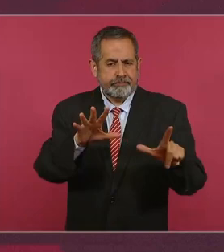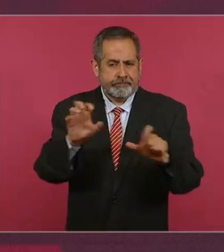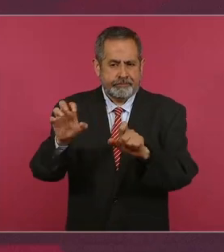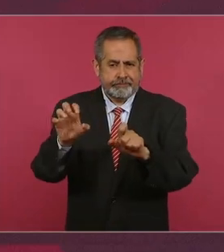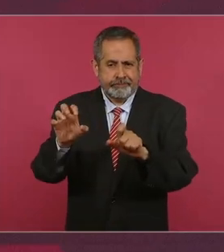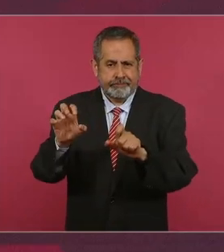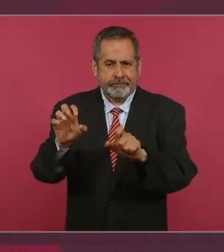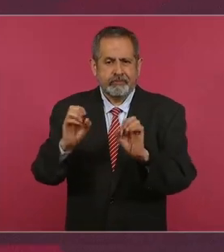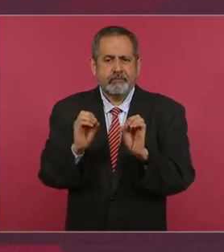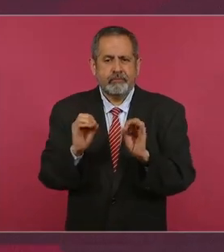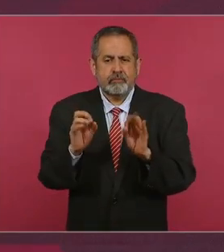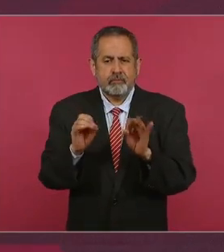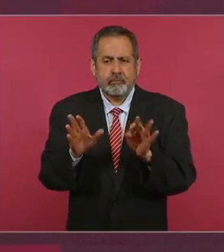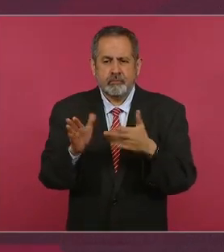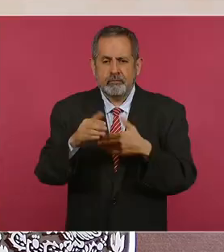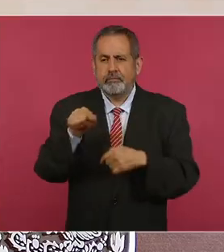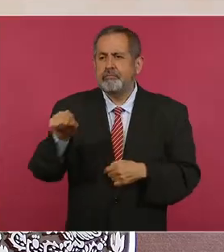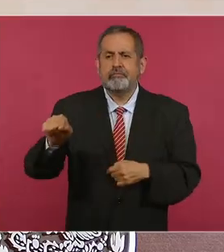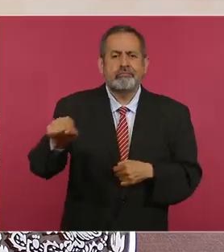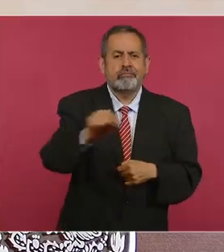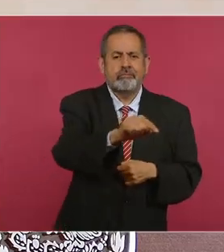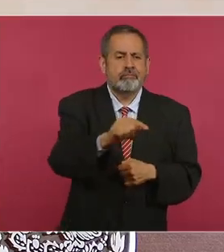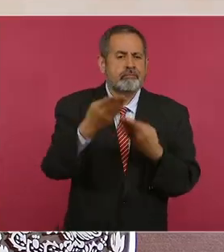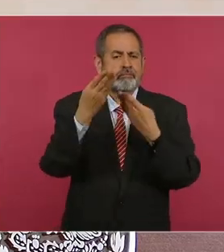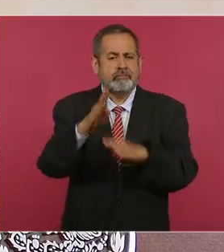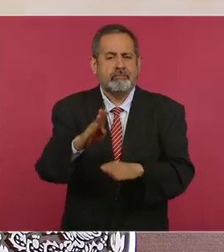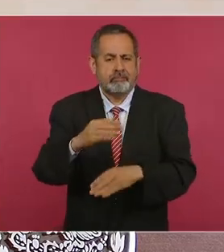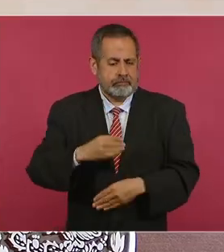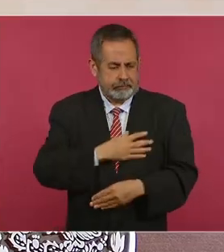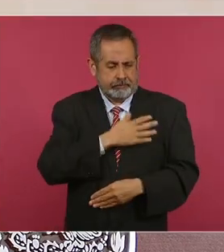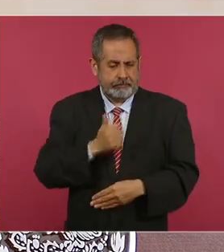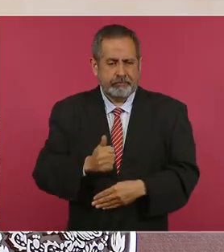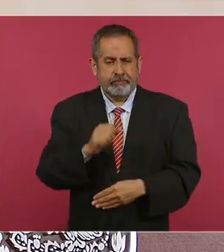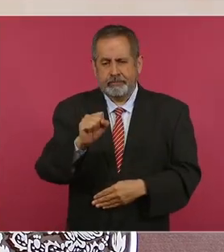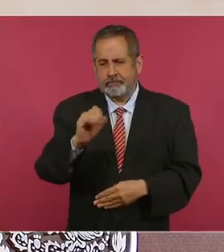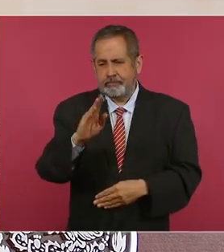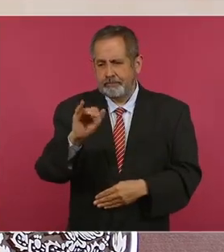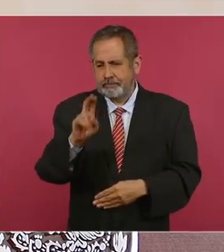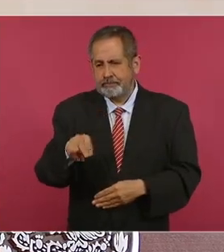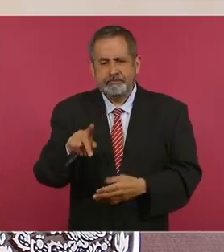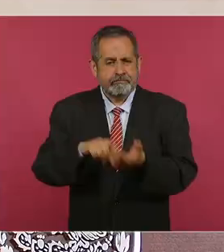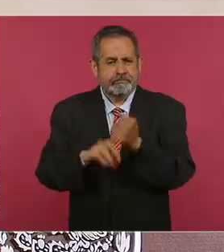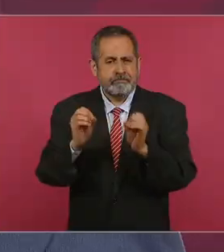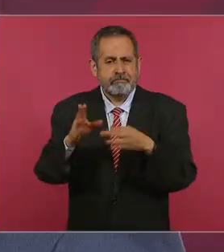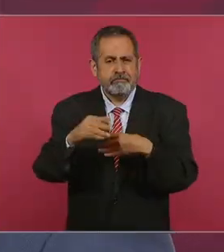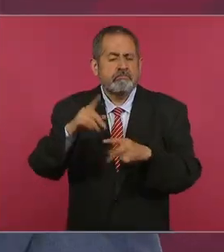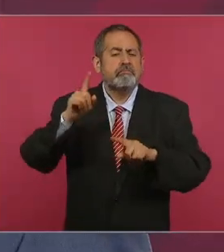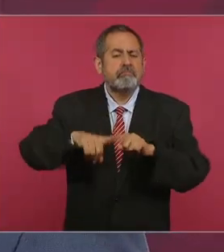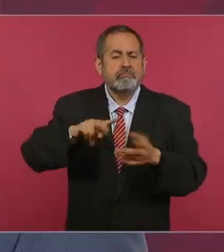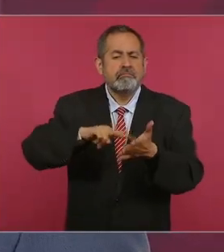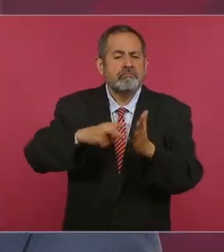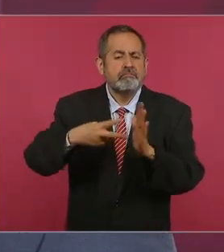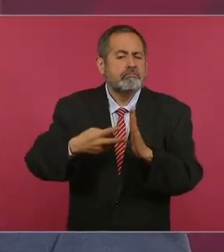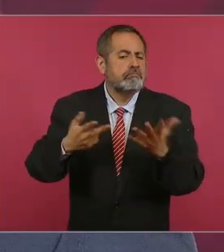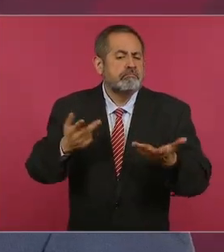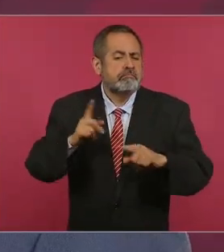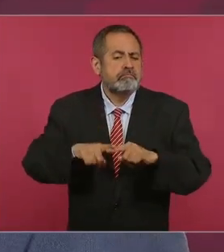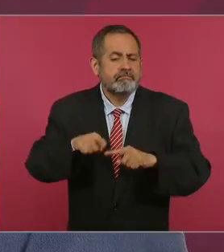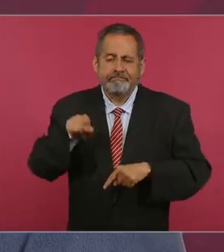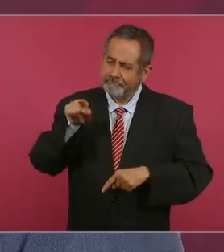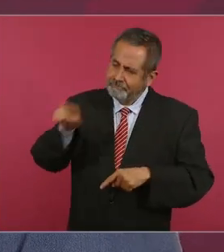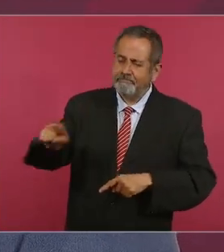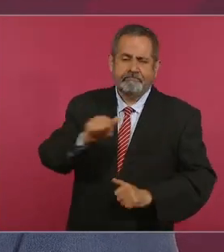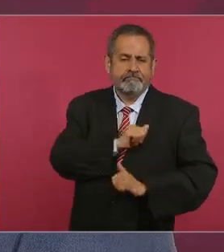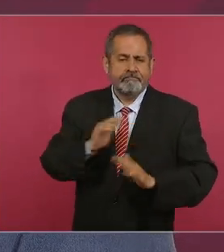2.700 sucursales del Banco del Bienestar, construidas por los ingenieros militares.